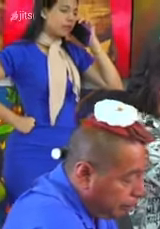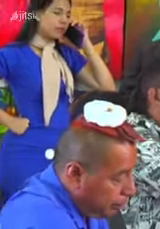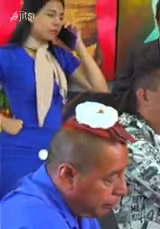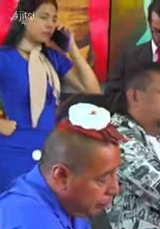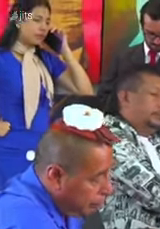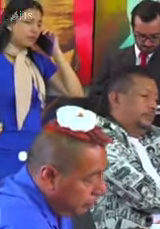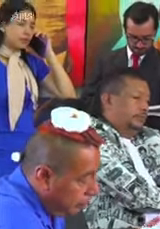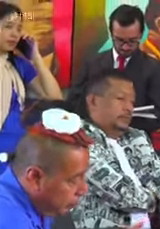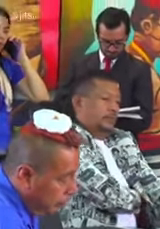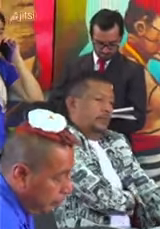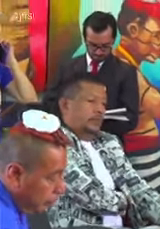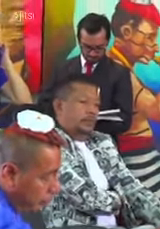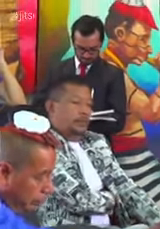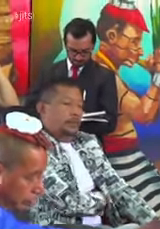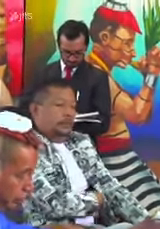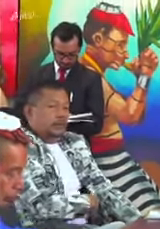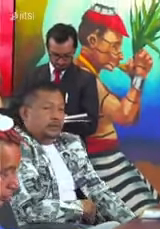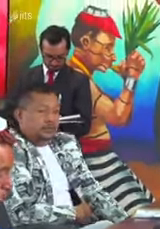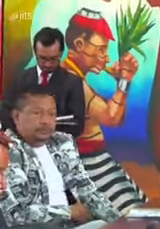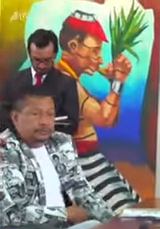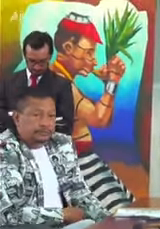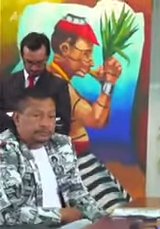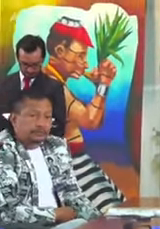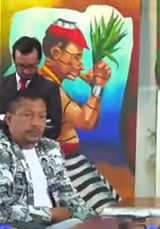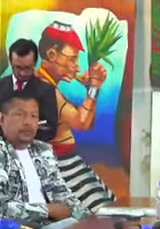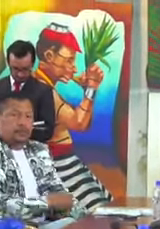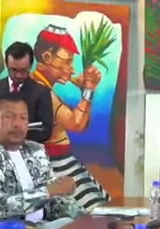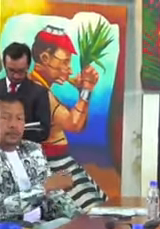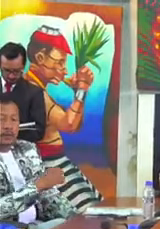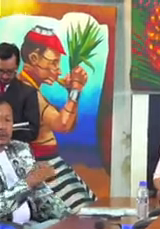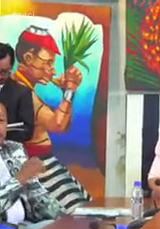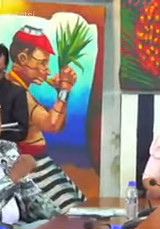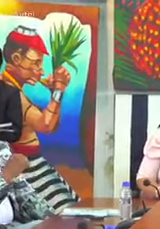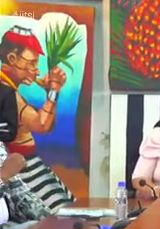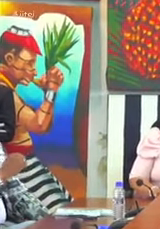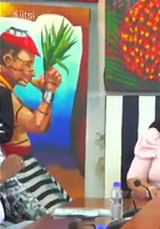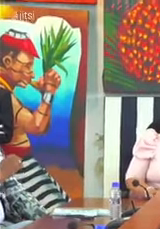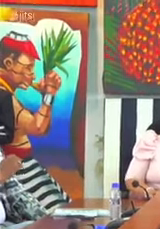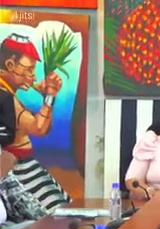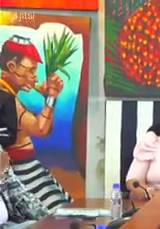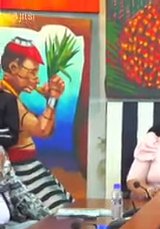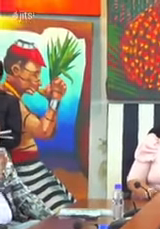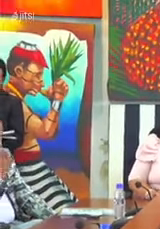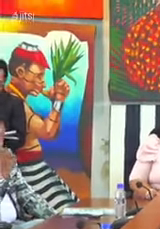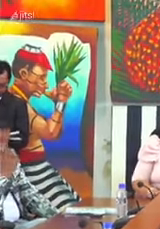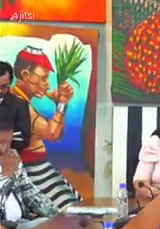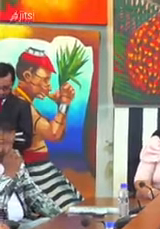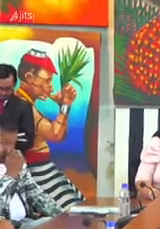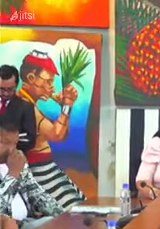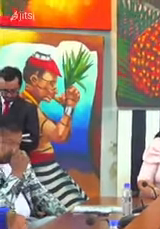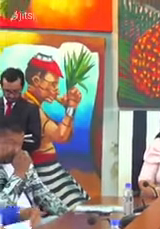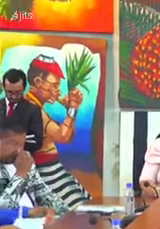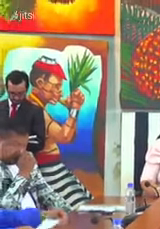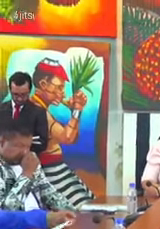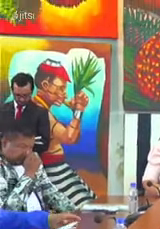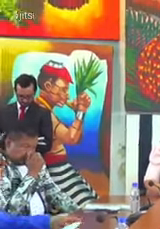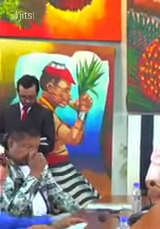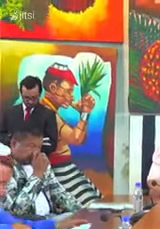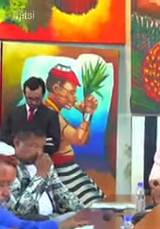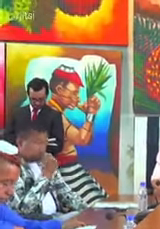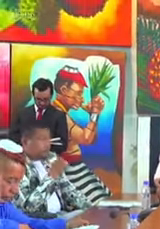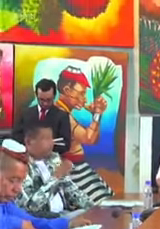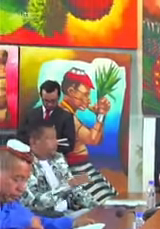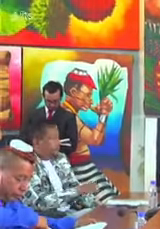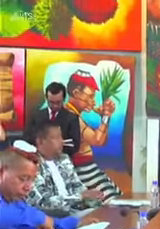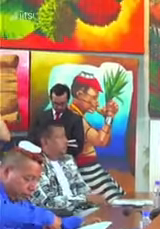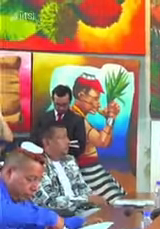Johnny Espinosa, la compañera Gloria Garófalo. Señor secretario, someta a votación ordinaria para aprobar estos puntos del orden del